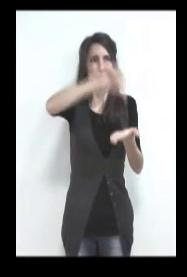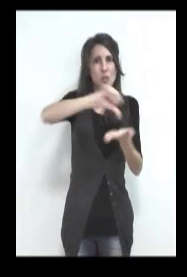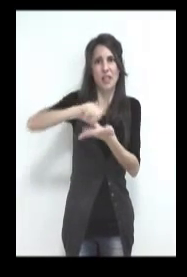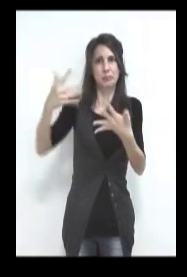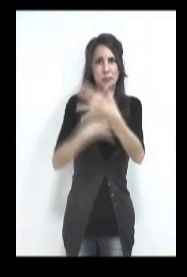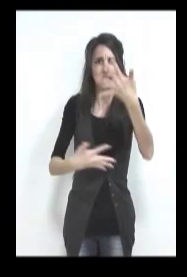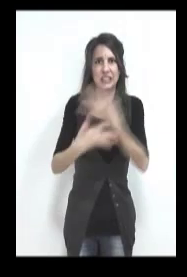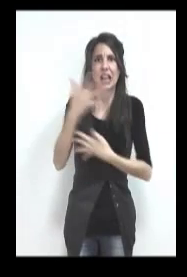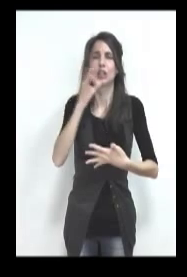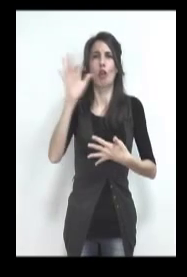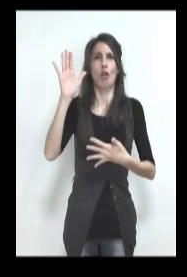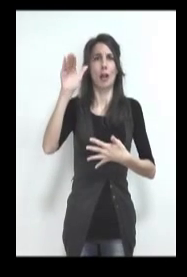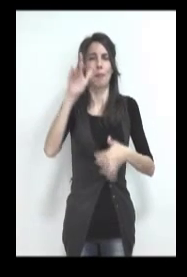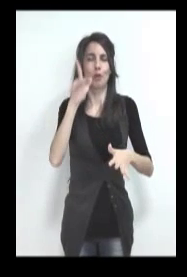tontos,